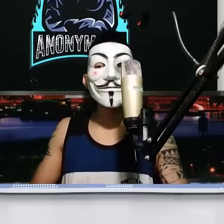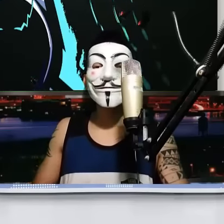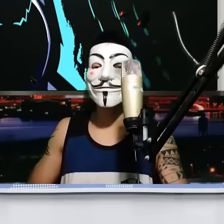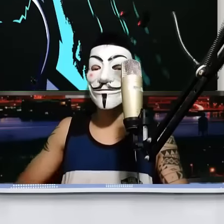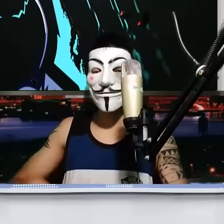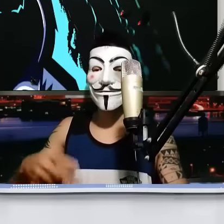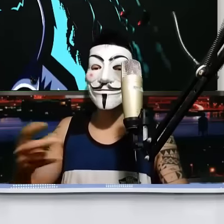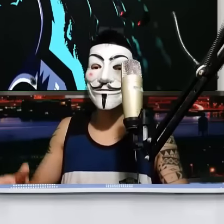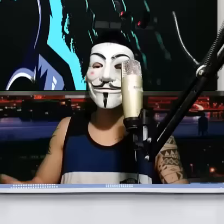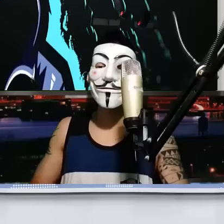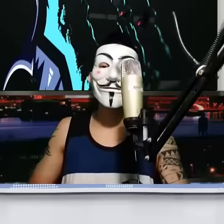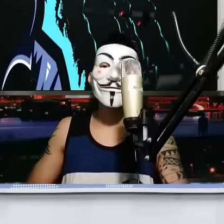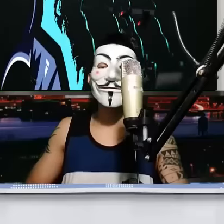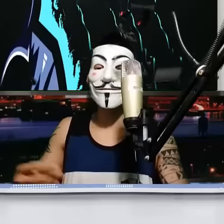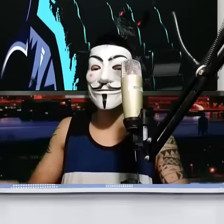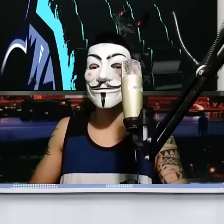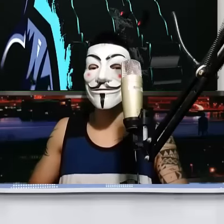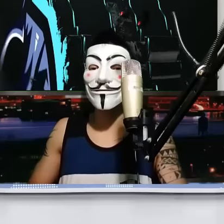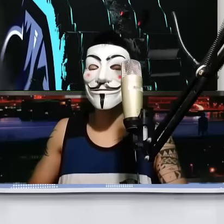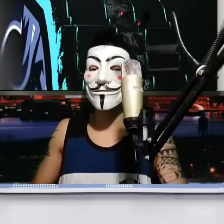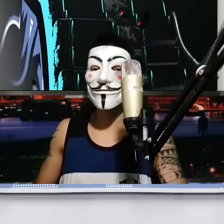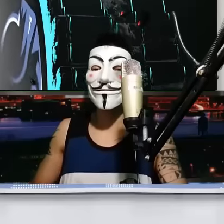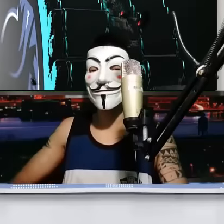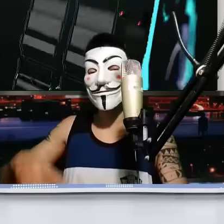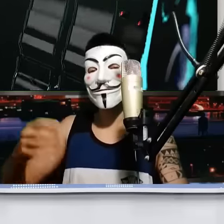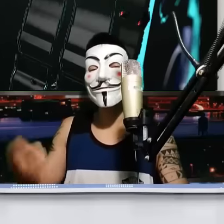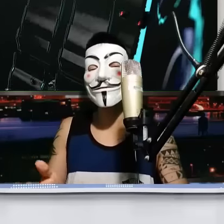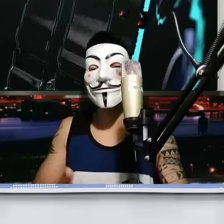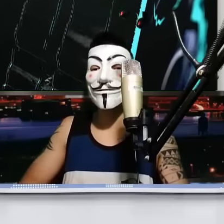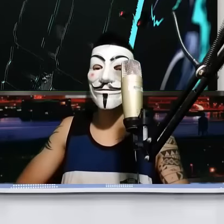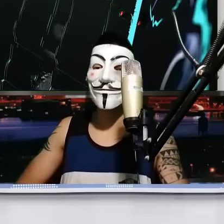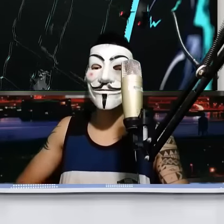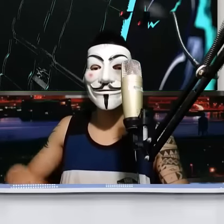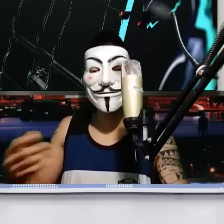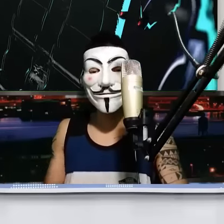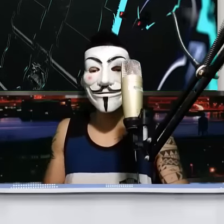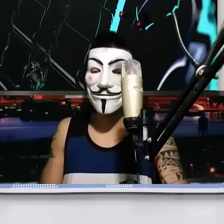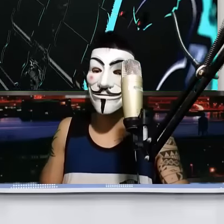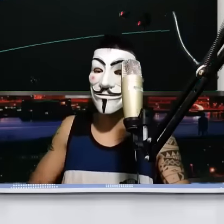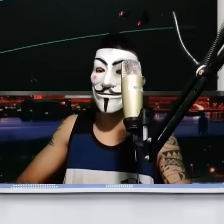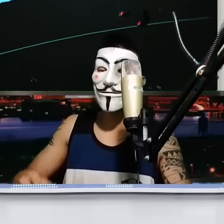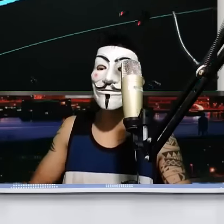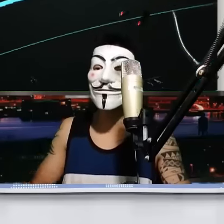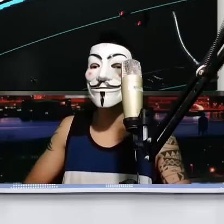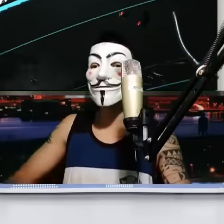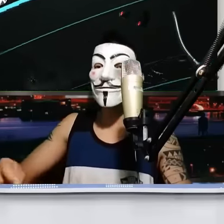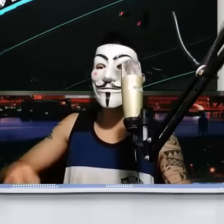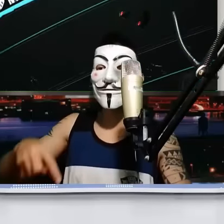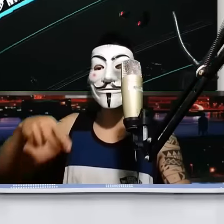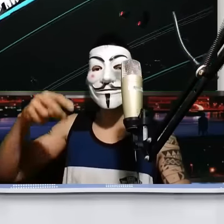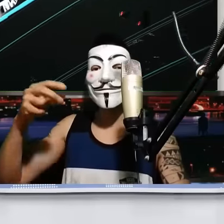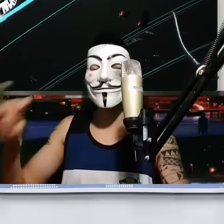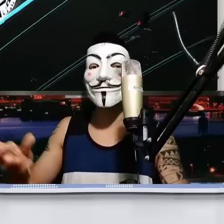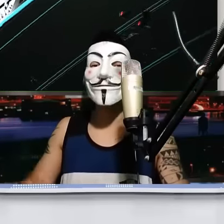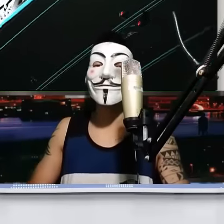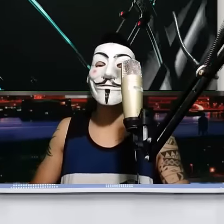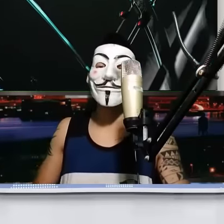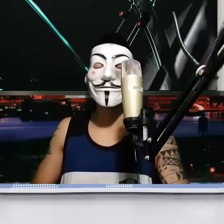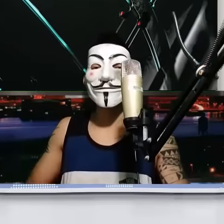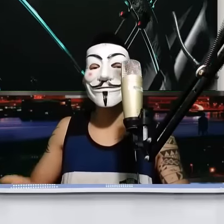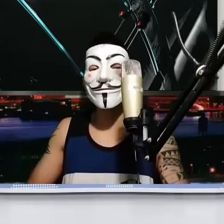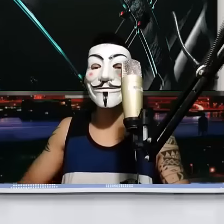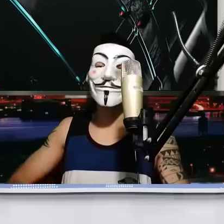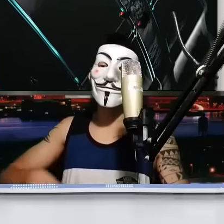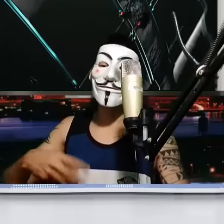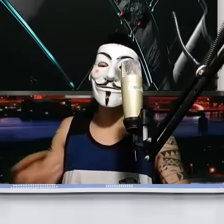como 1,000 personas o 2,000 personas las que están ahí encerradas, les juro que todos esos majes salen a decir que son